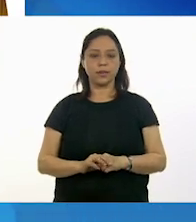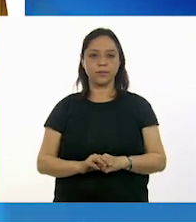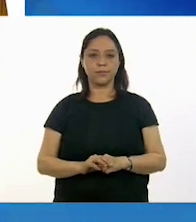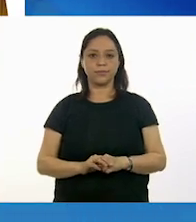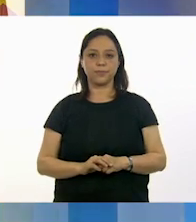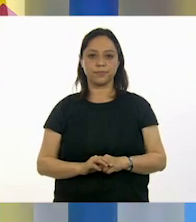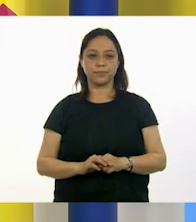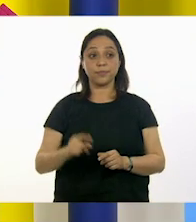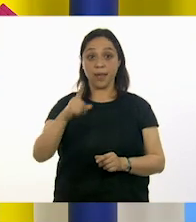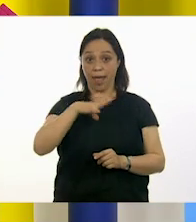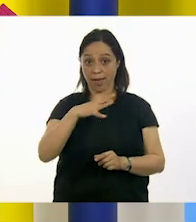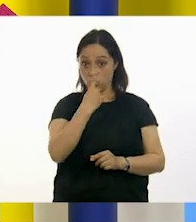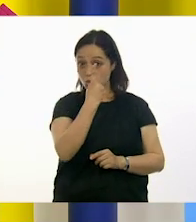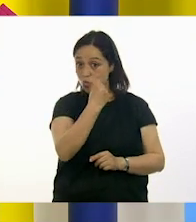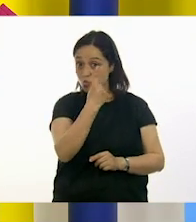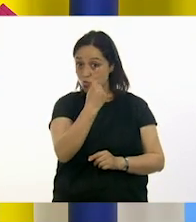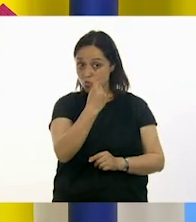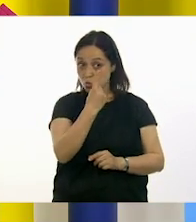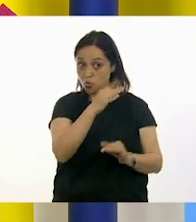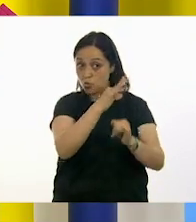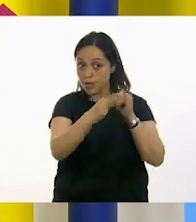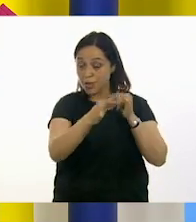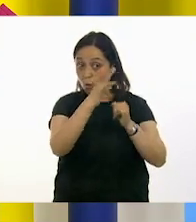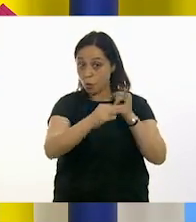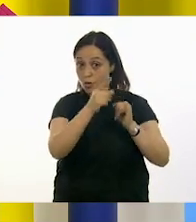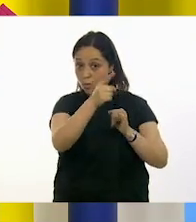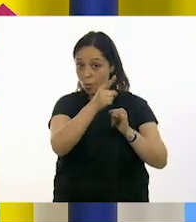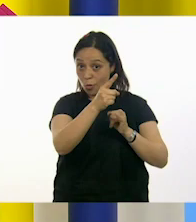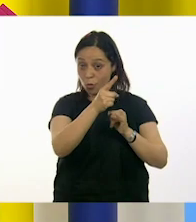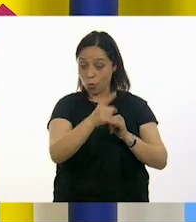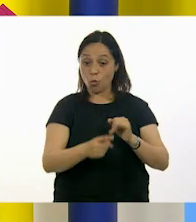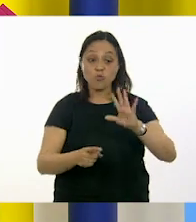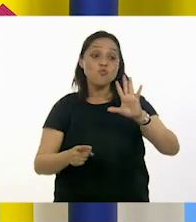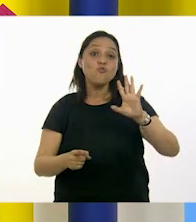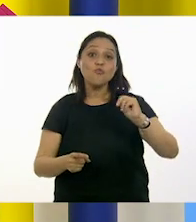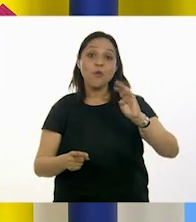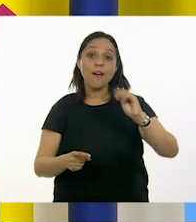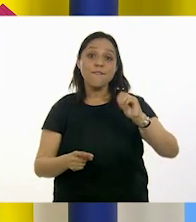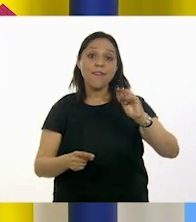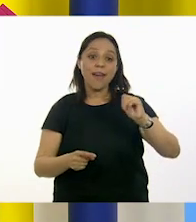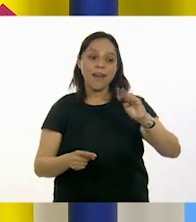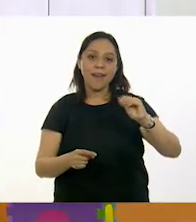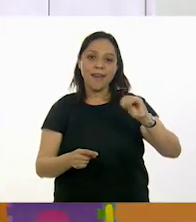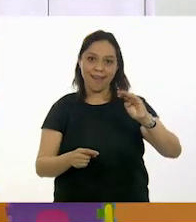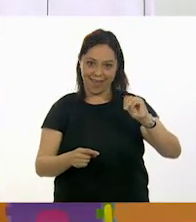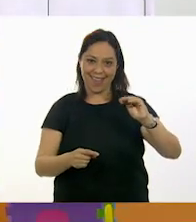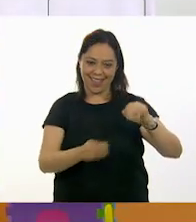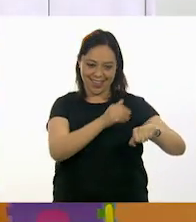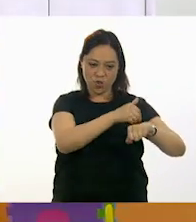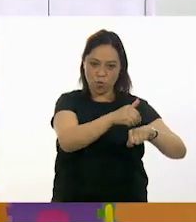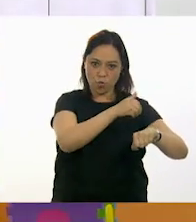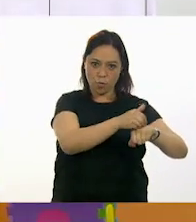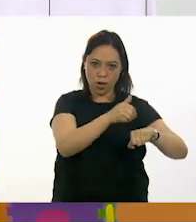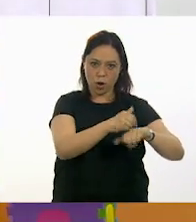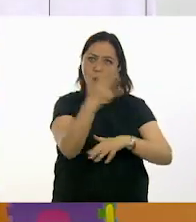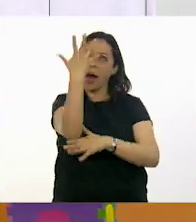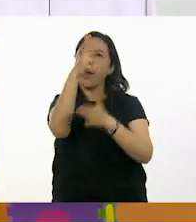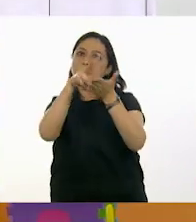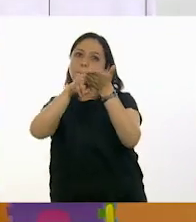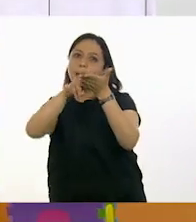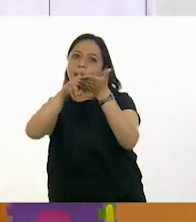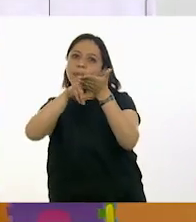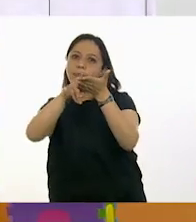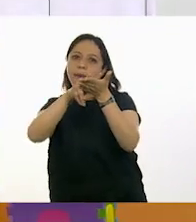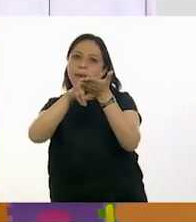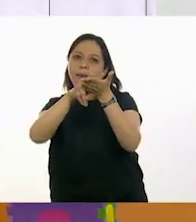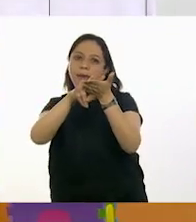Y aquí ya tengo uno que vamos a terminar con nuestro árbol de color verde, que es el 9 verde. El 9 verde, 9 verde.